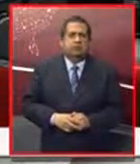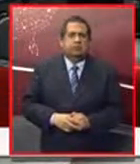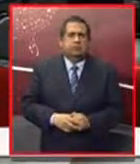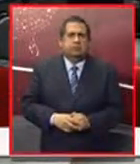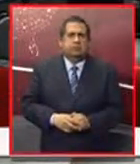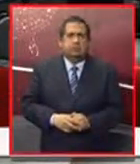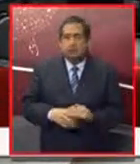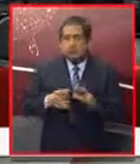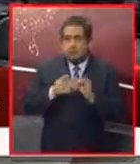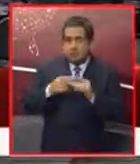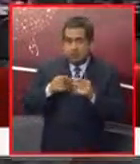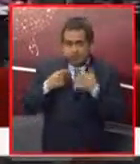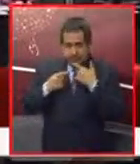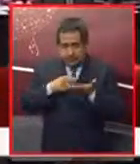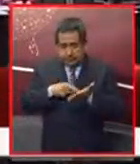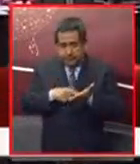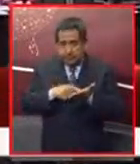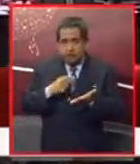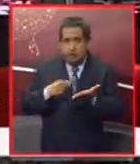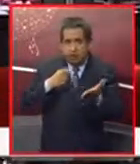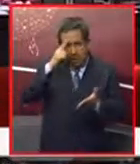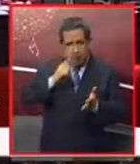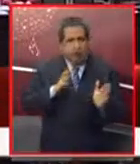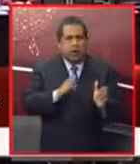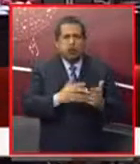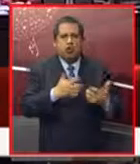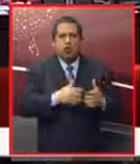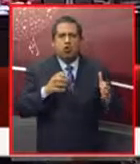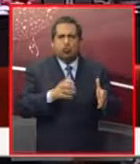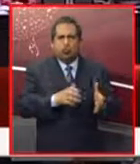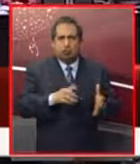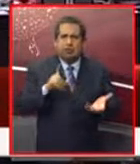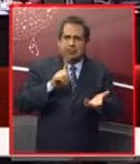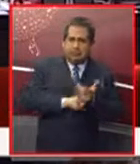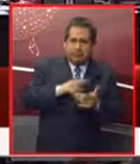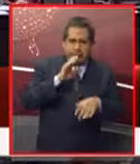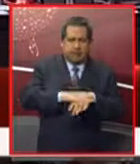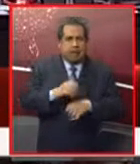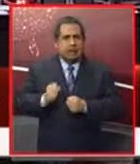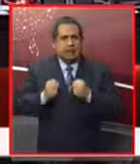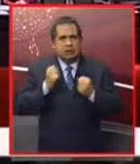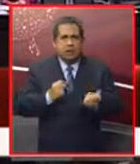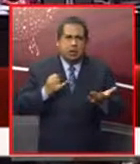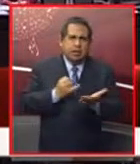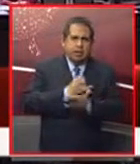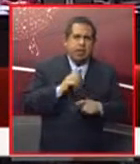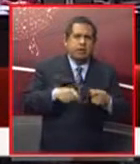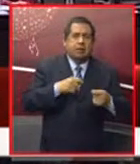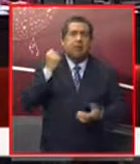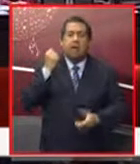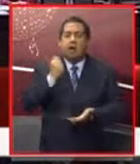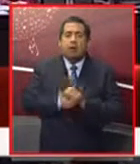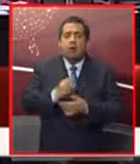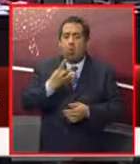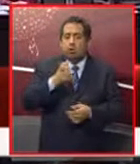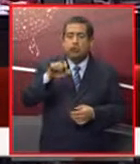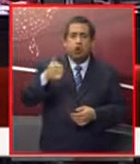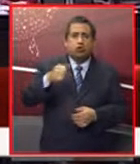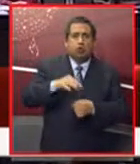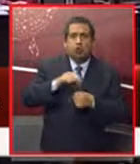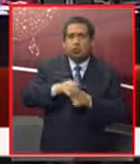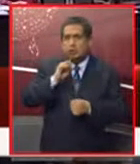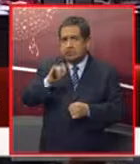Y finalmente, el dictamen que busca priorizar a los pequeños productores dentro de las acciones para la seguridad alimentaria se avaló con 411 votos a